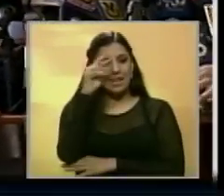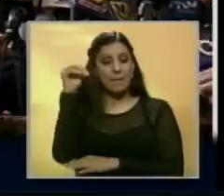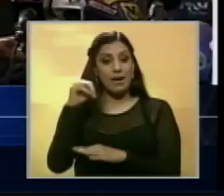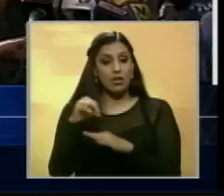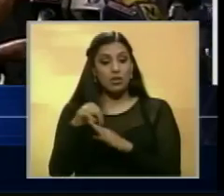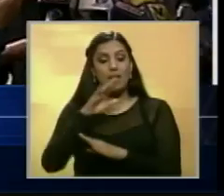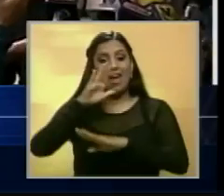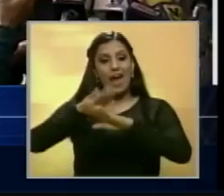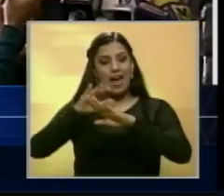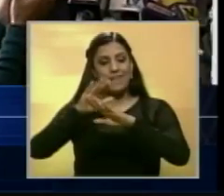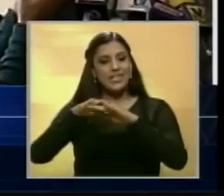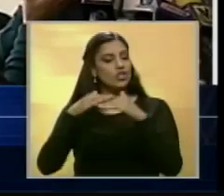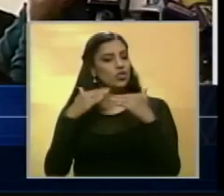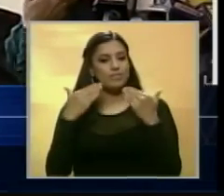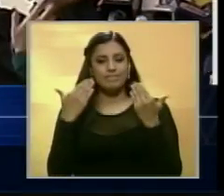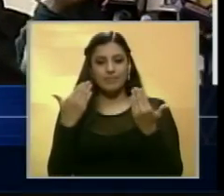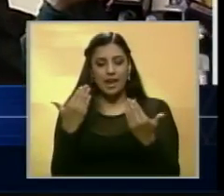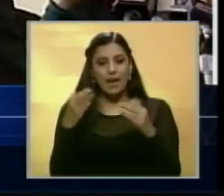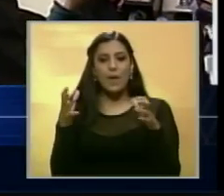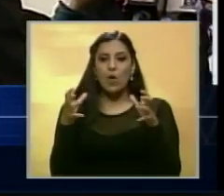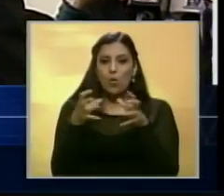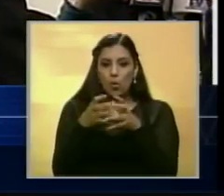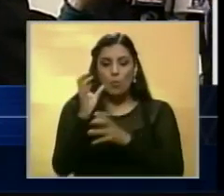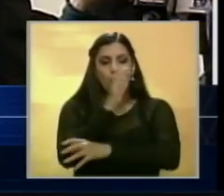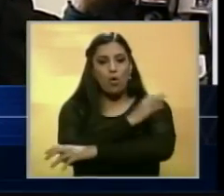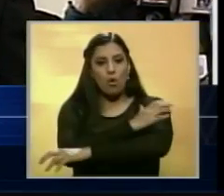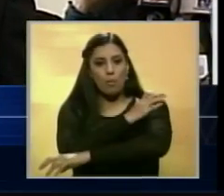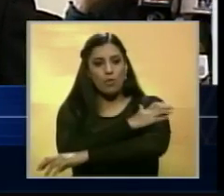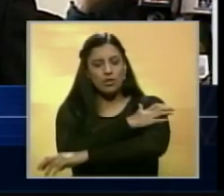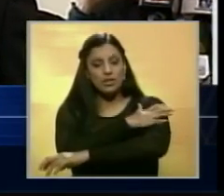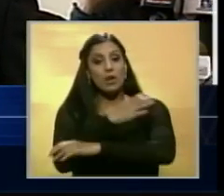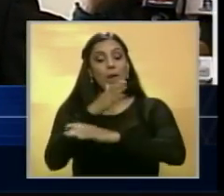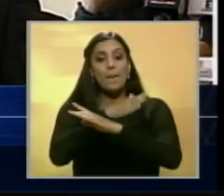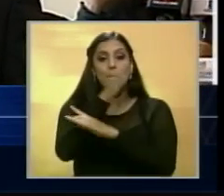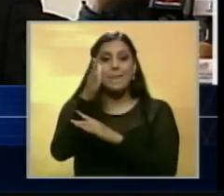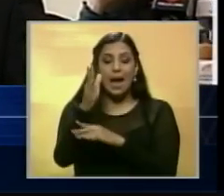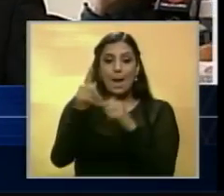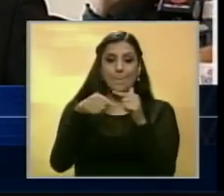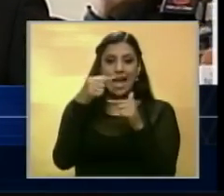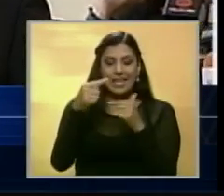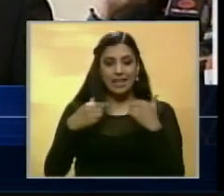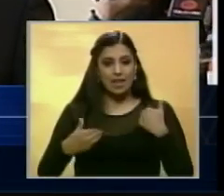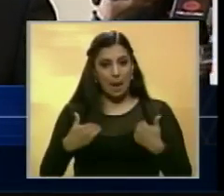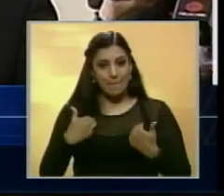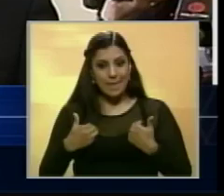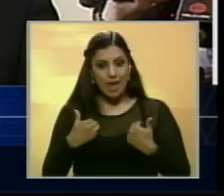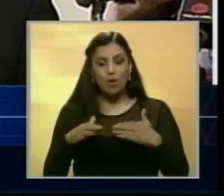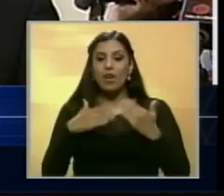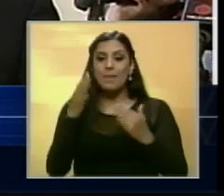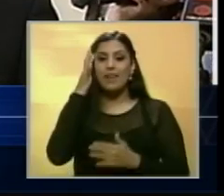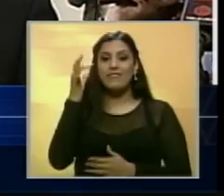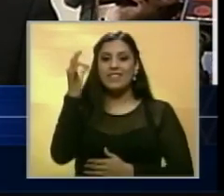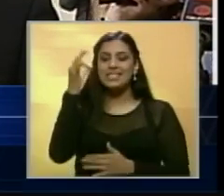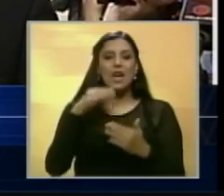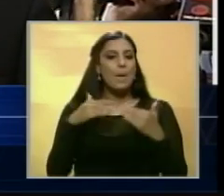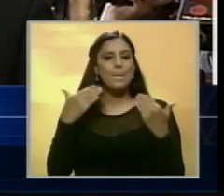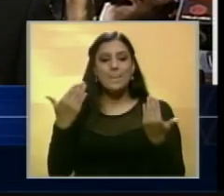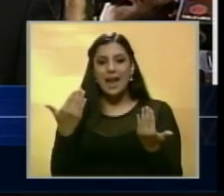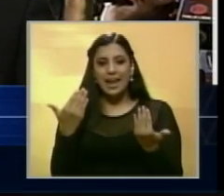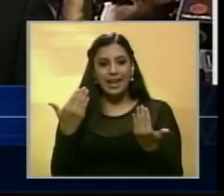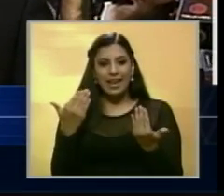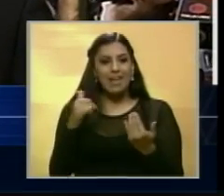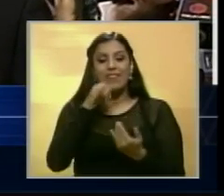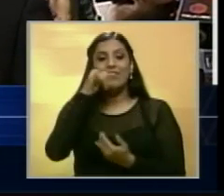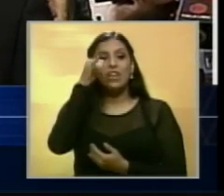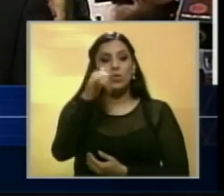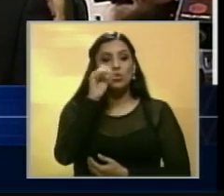Nacional anunciando que el bloque opositor se dirigirá mañana miércoles a la Fiscalía para demandar